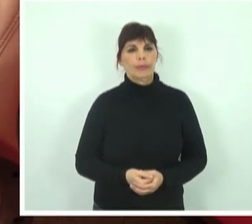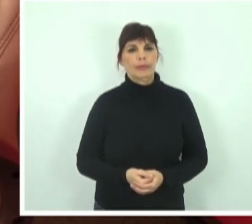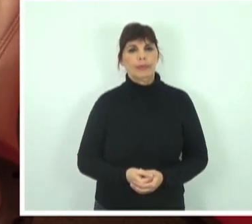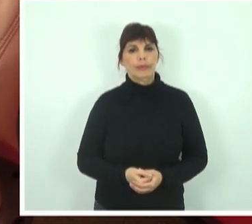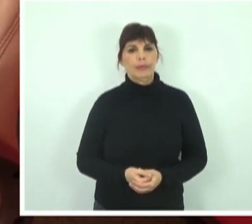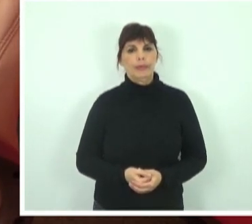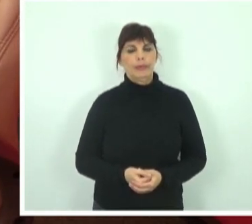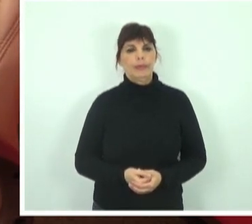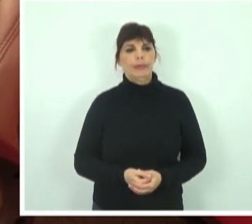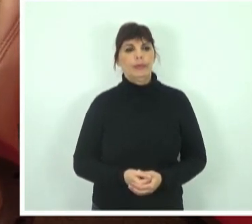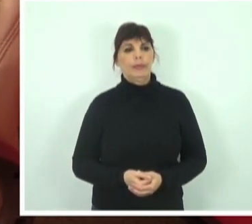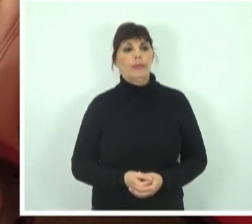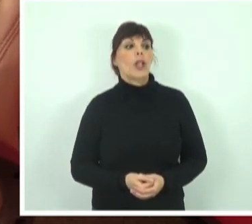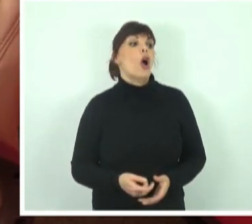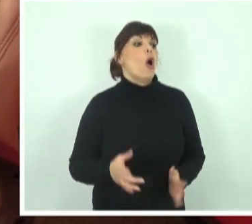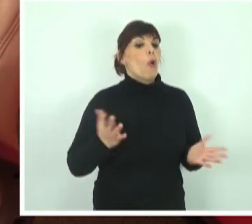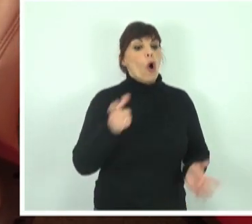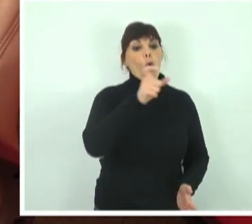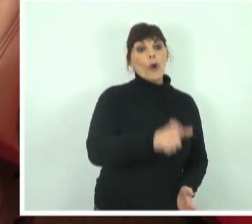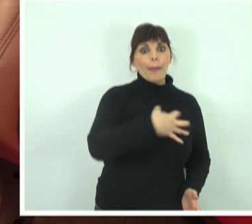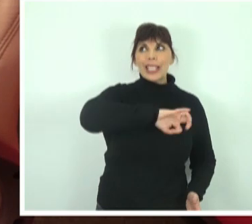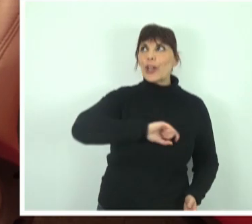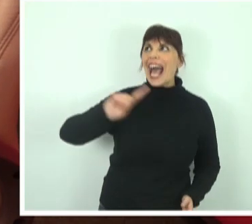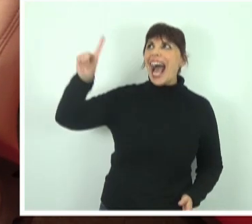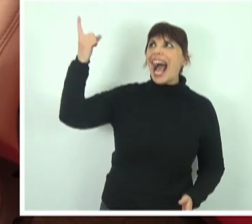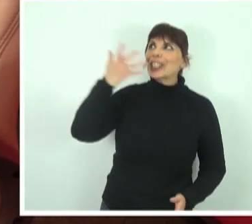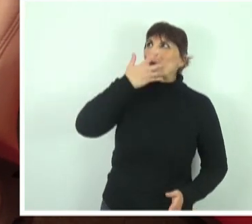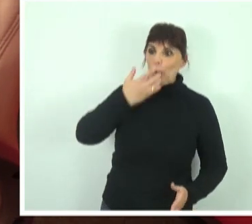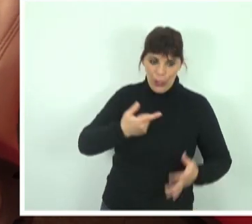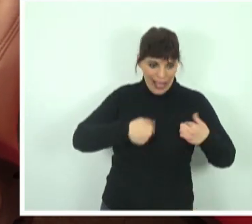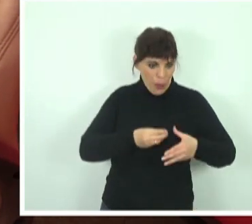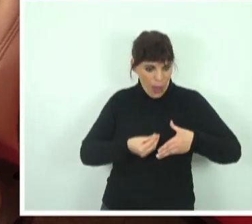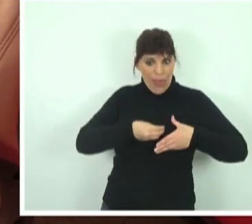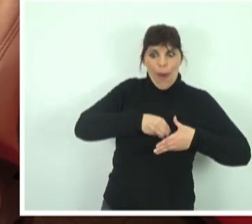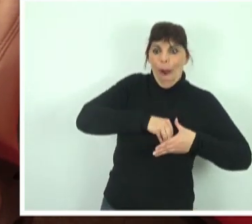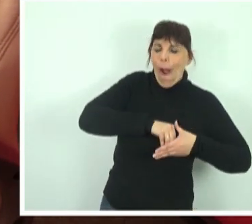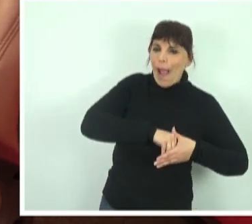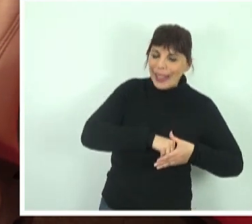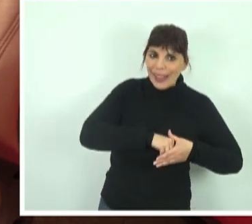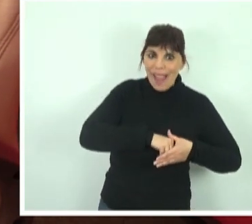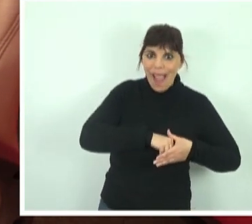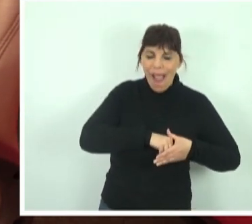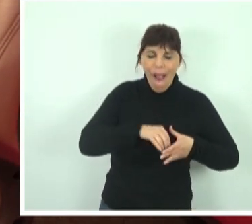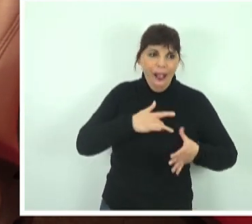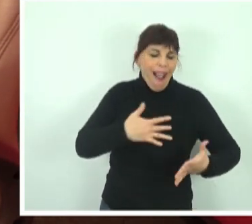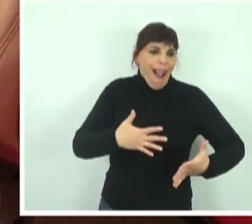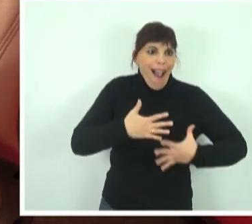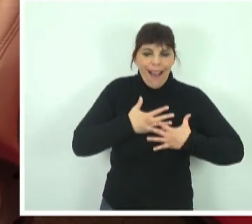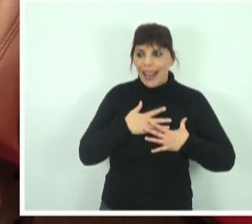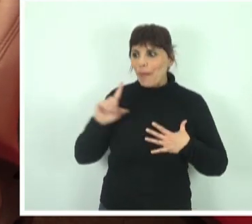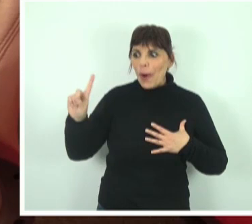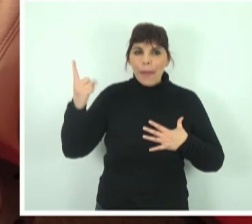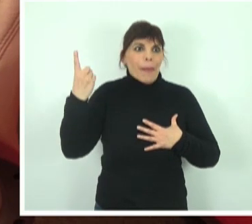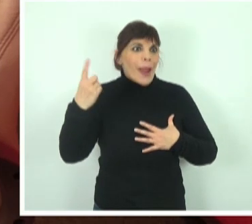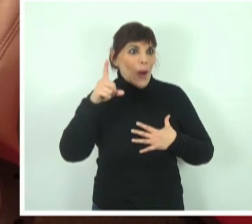es atraído cuando uno se convierte al Señor Jesucristo. ¿Te acuerdas del primer amor? ¿Te acuerdas